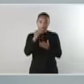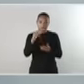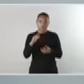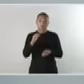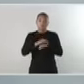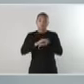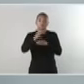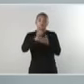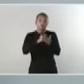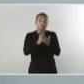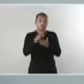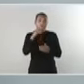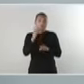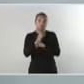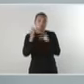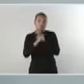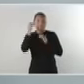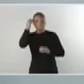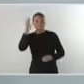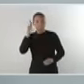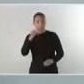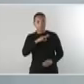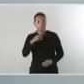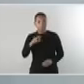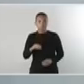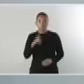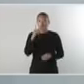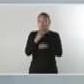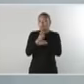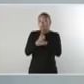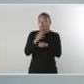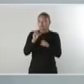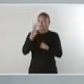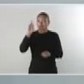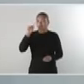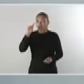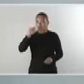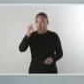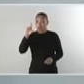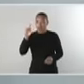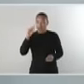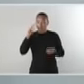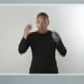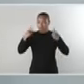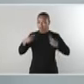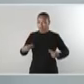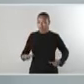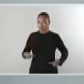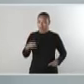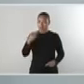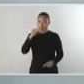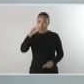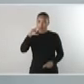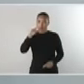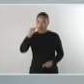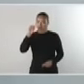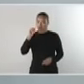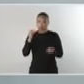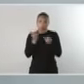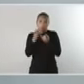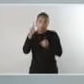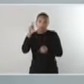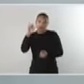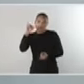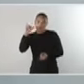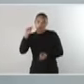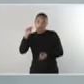olvidar uno que aunque Baltasar se vista de honesto priista se queda y dos